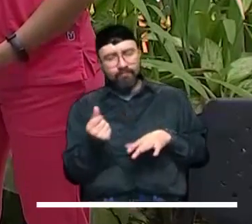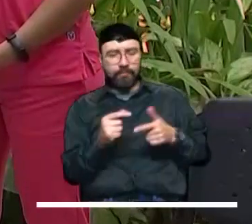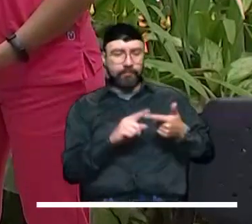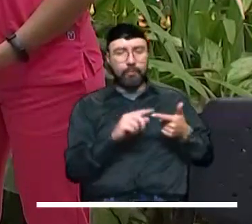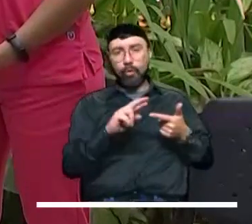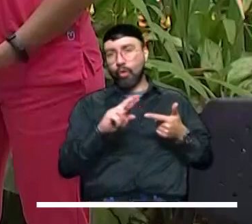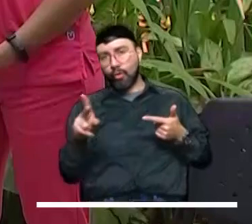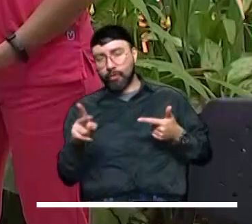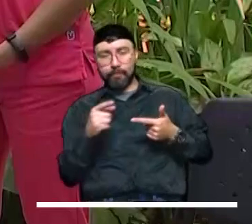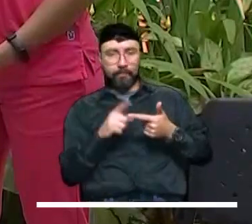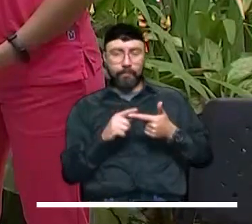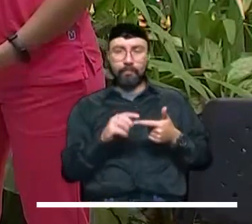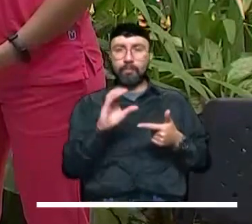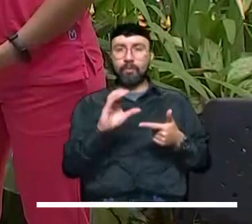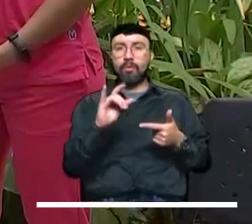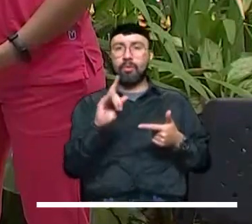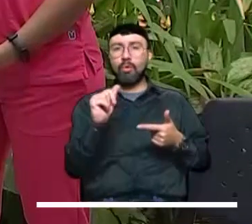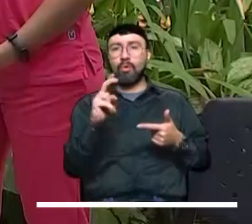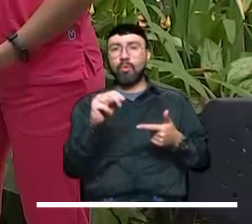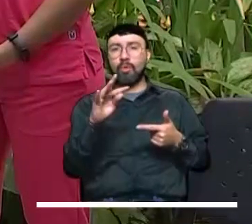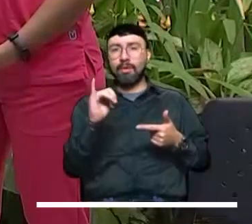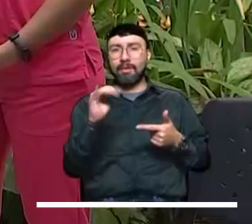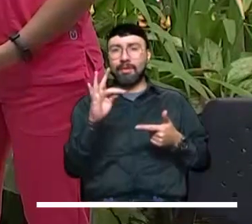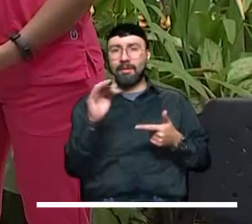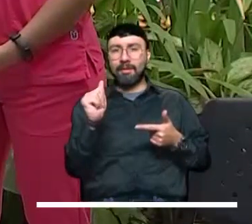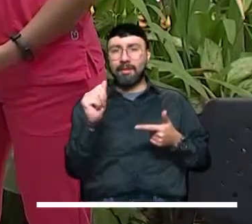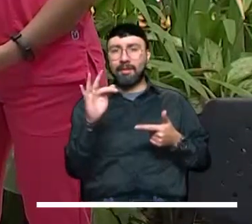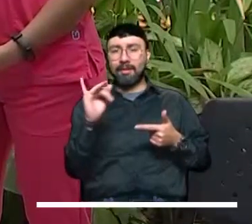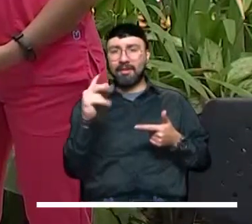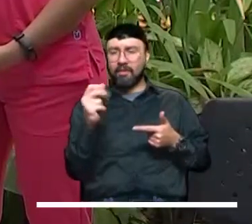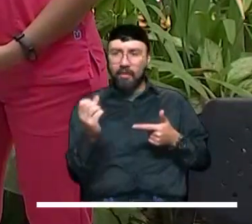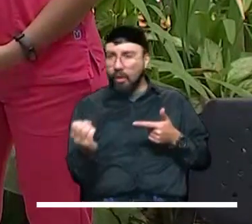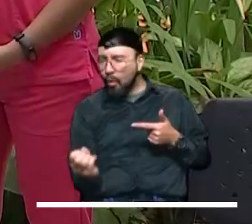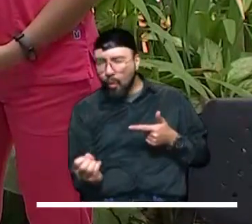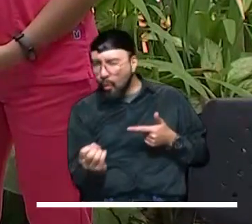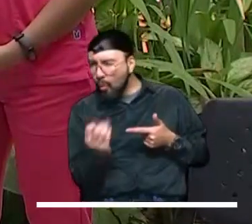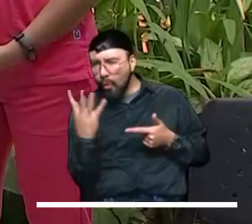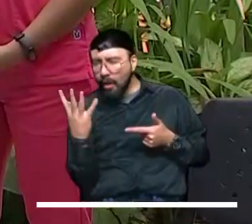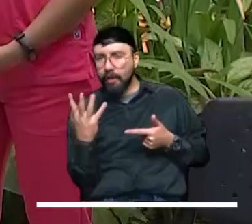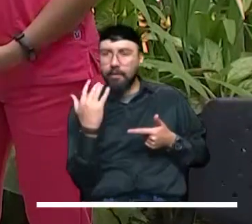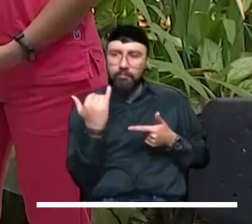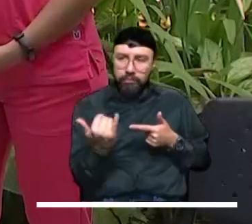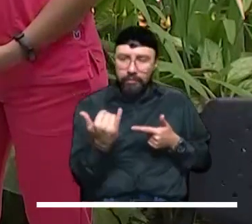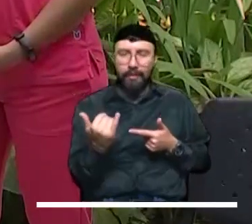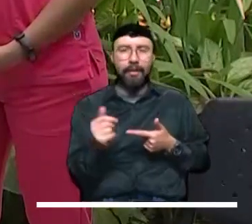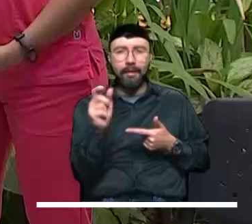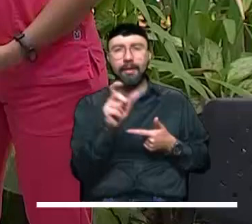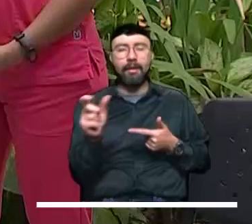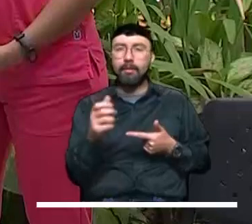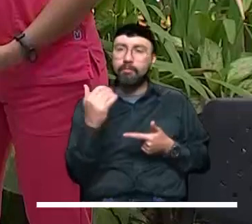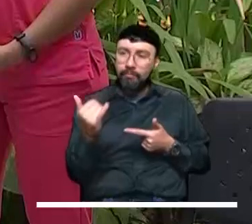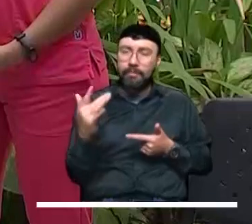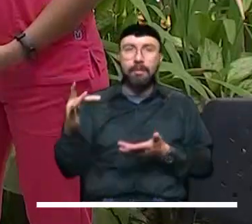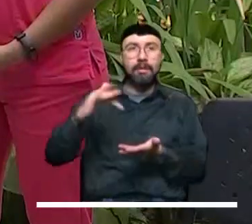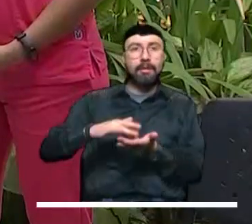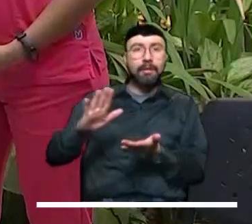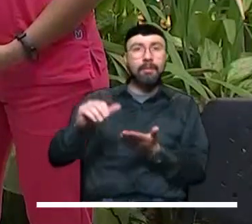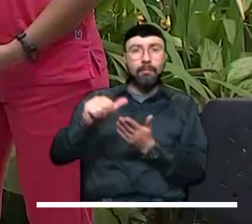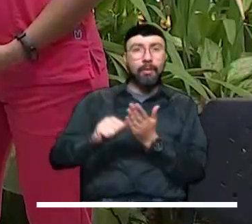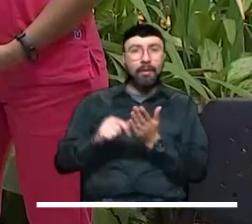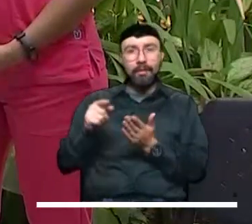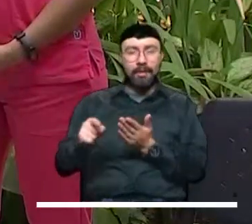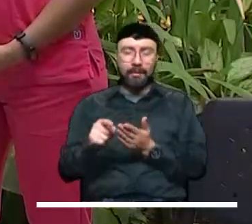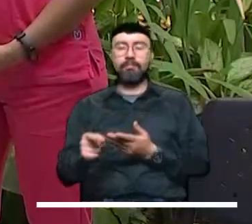se llama cuantitativa, automatizada, que es la que le estamos haciendo a estos pacientes del programa de